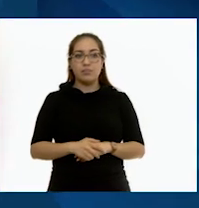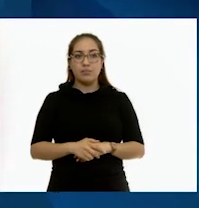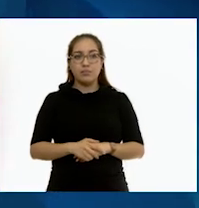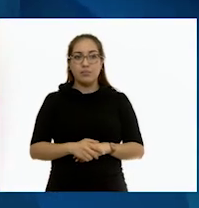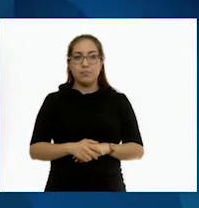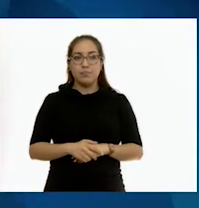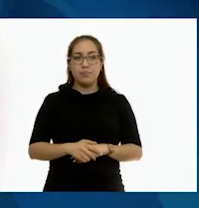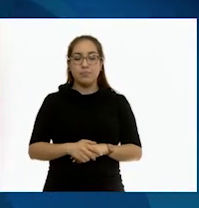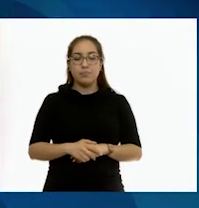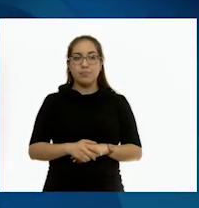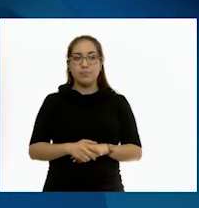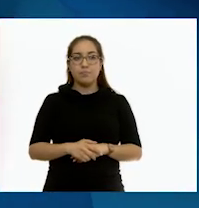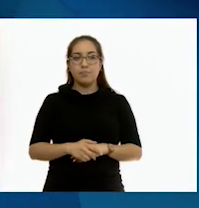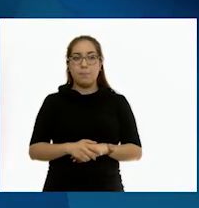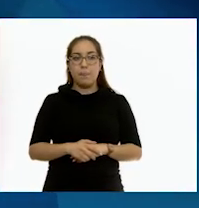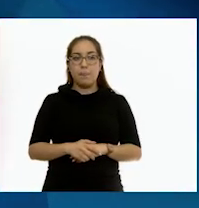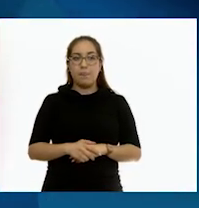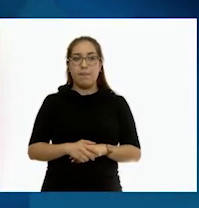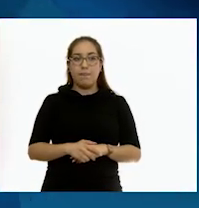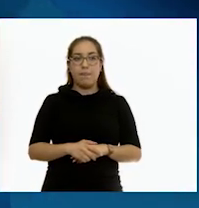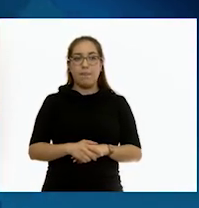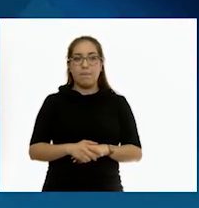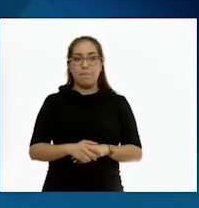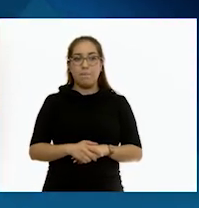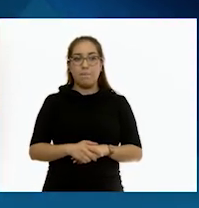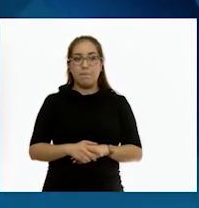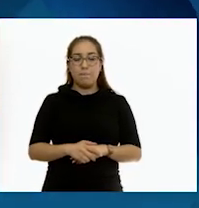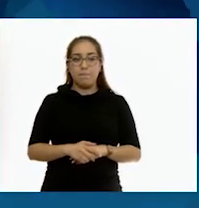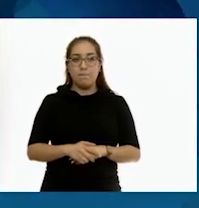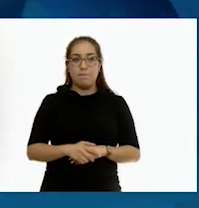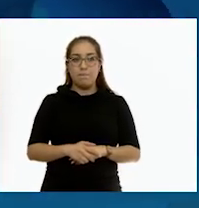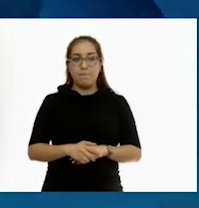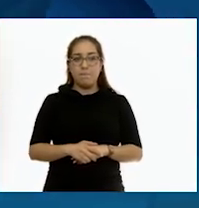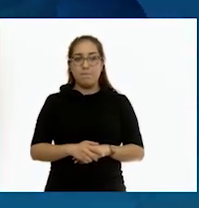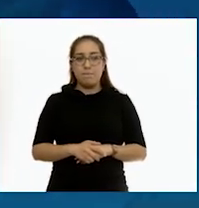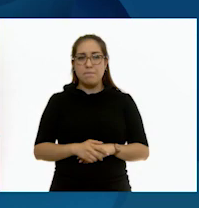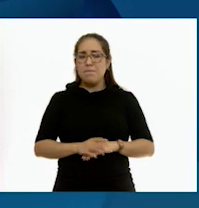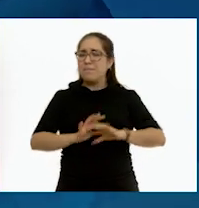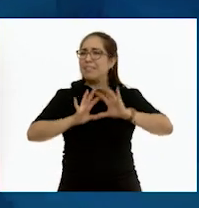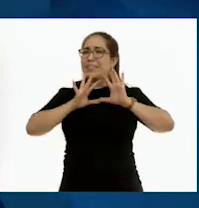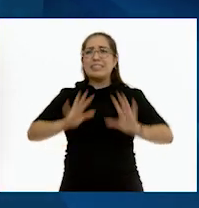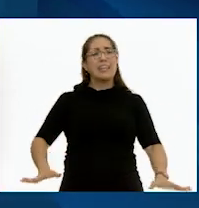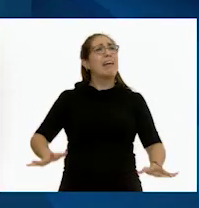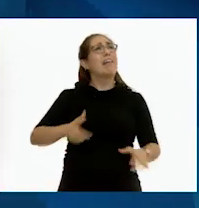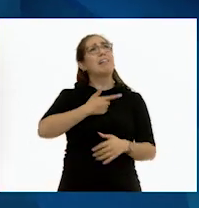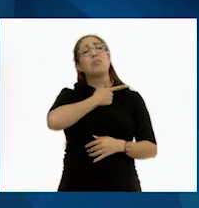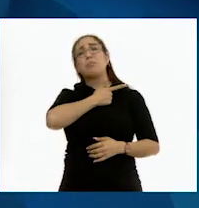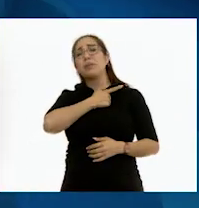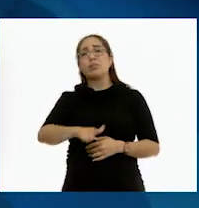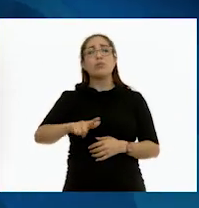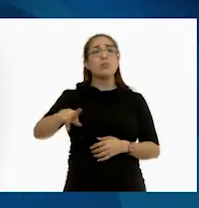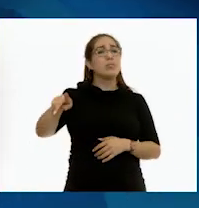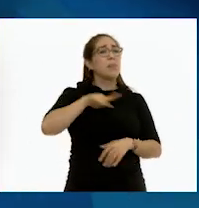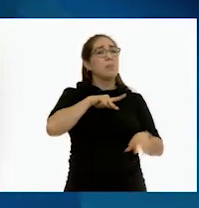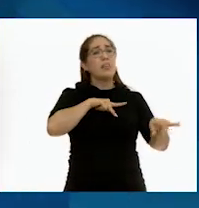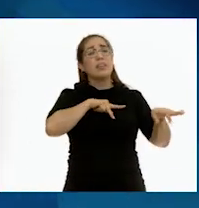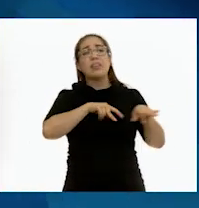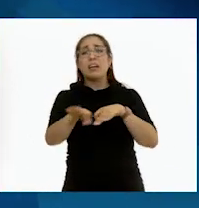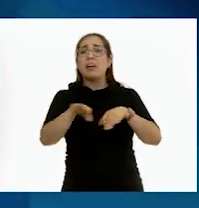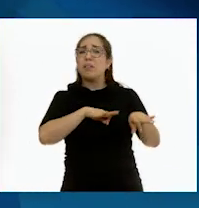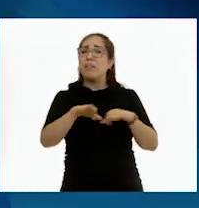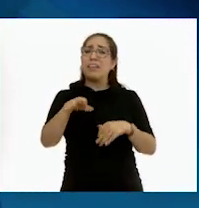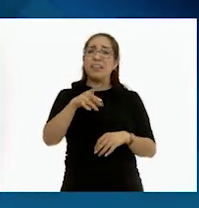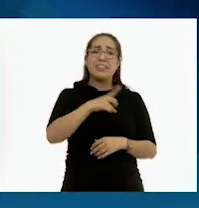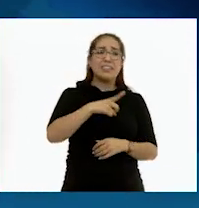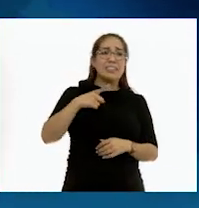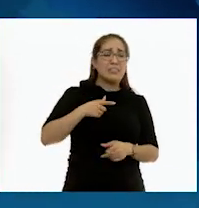Por último, se oye un parlamento. Aunque ya no me gusta mi trabajo, debo cazar a un